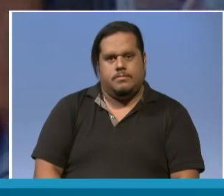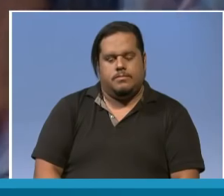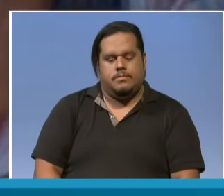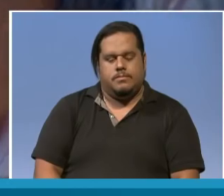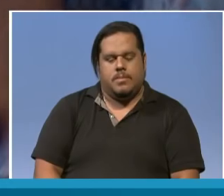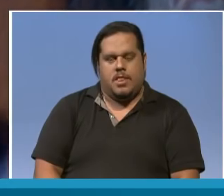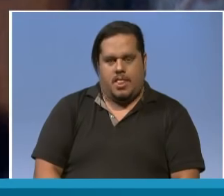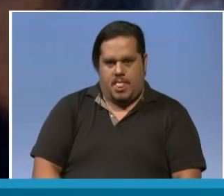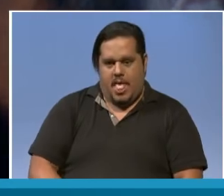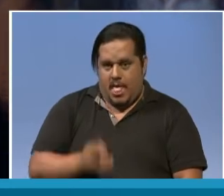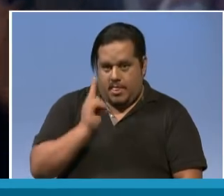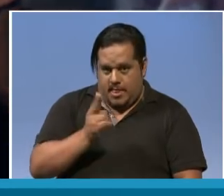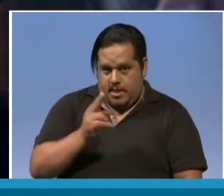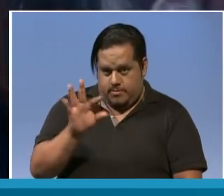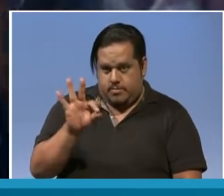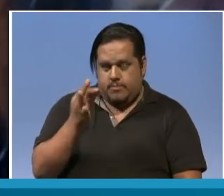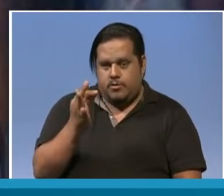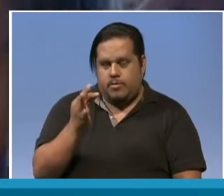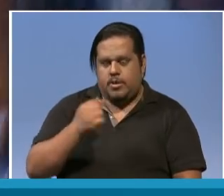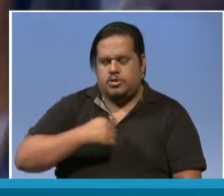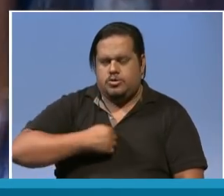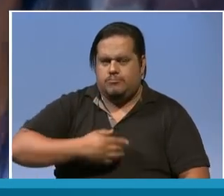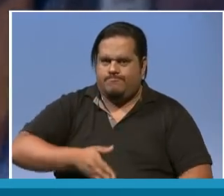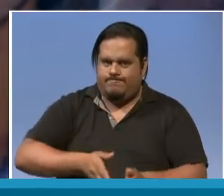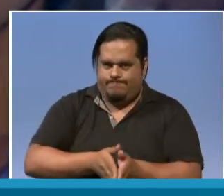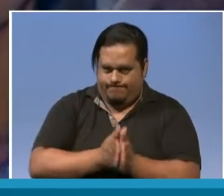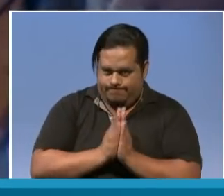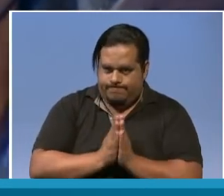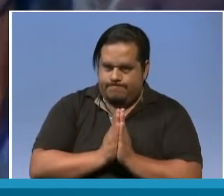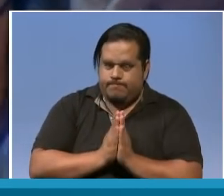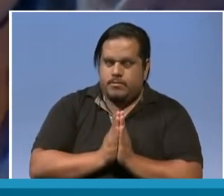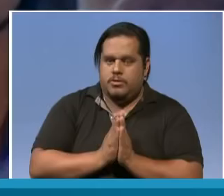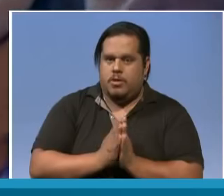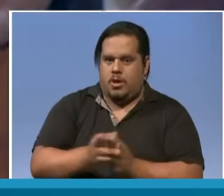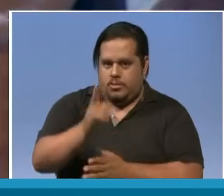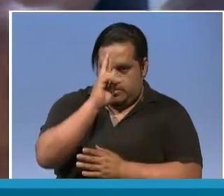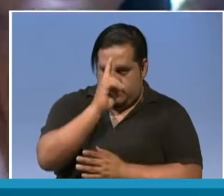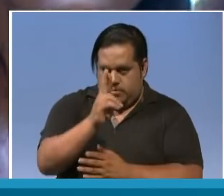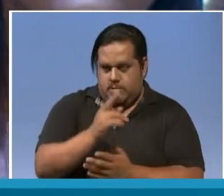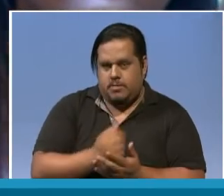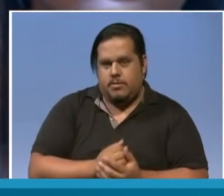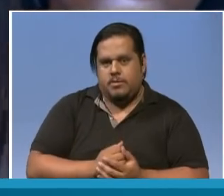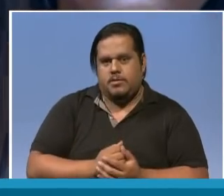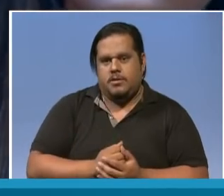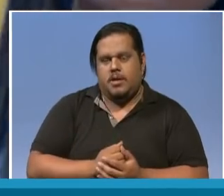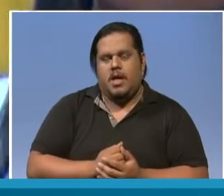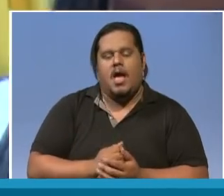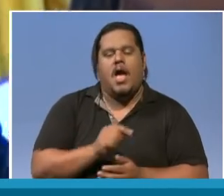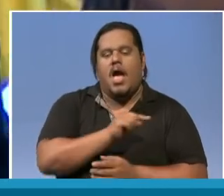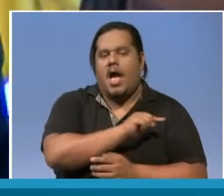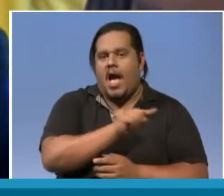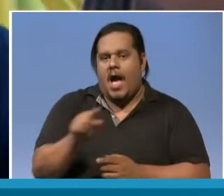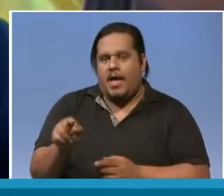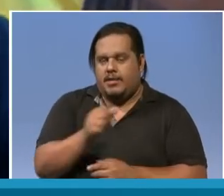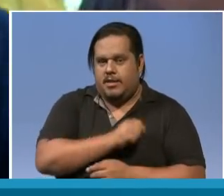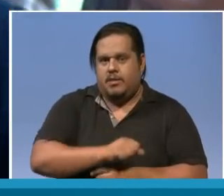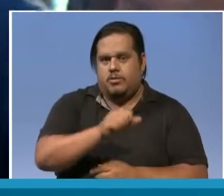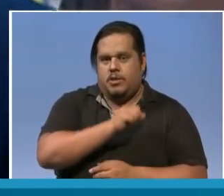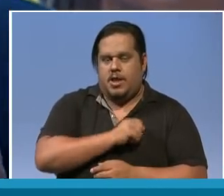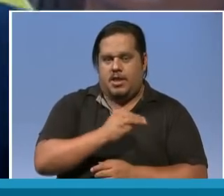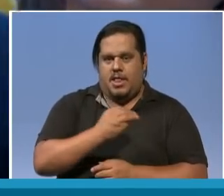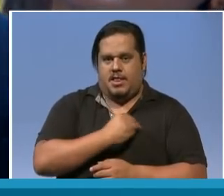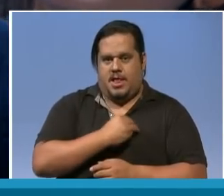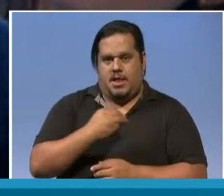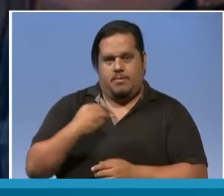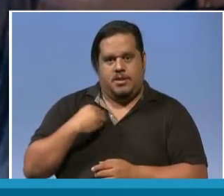Del mismo modo, solicito respetuosamente a esas autoridades del Ministerio